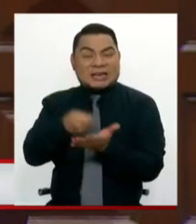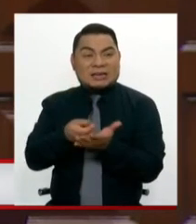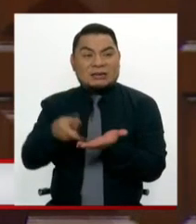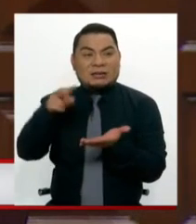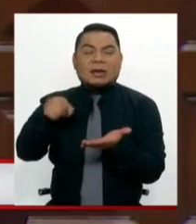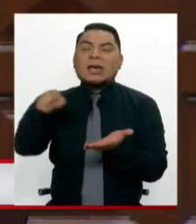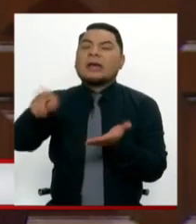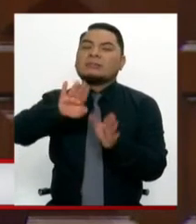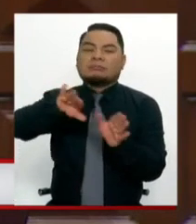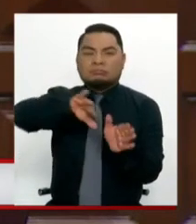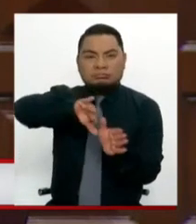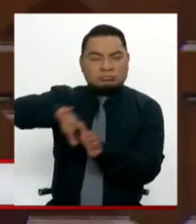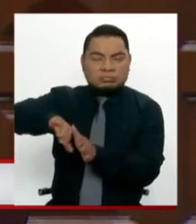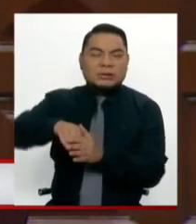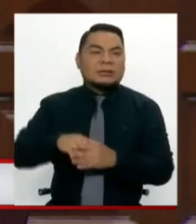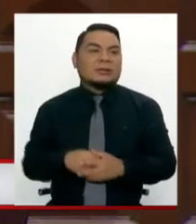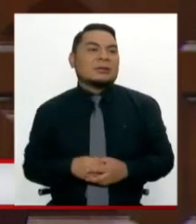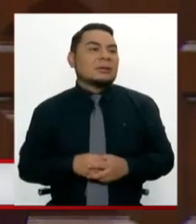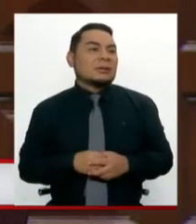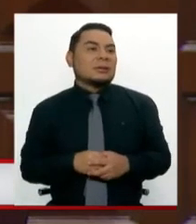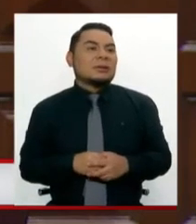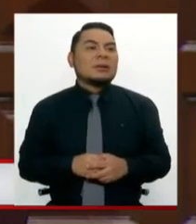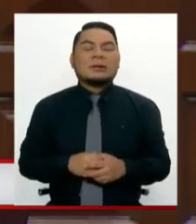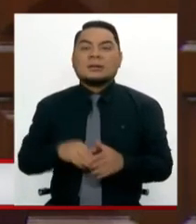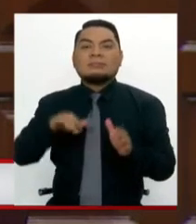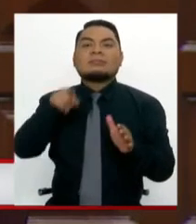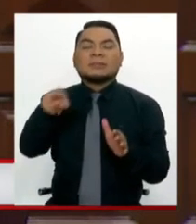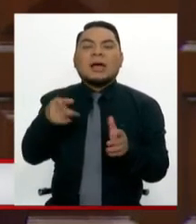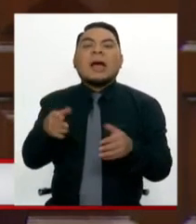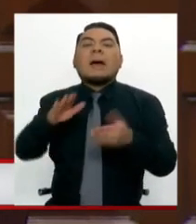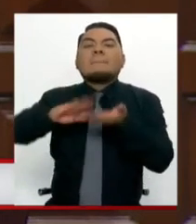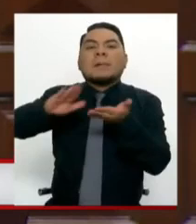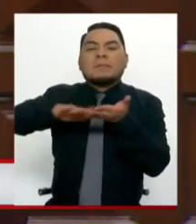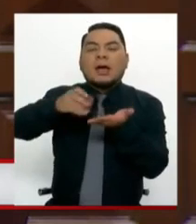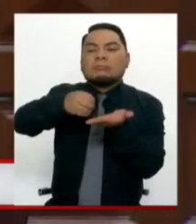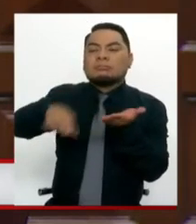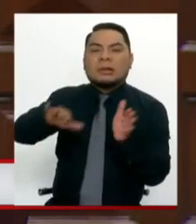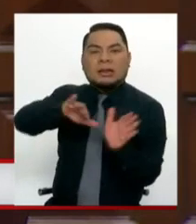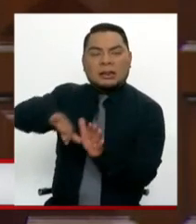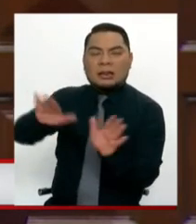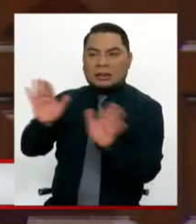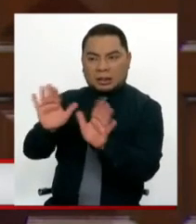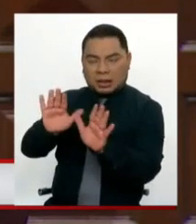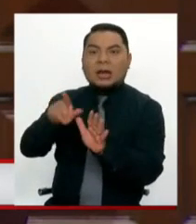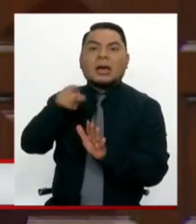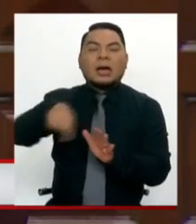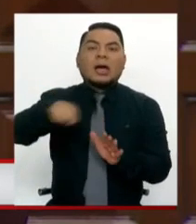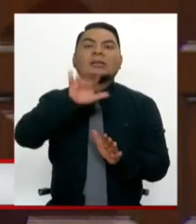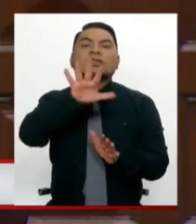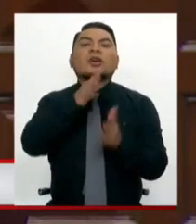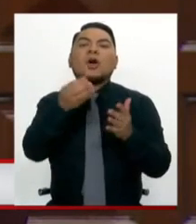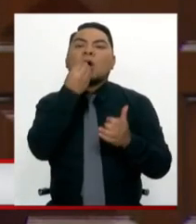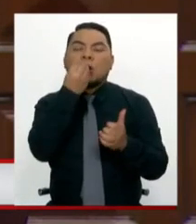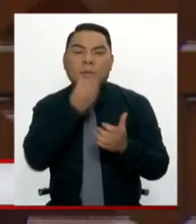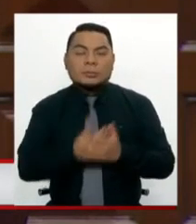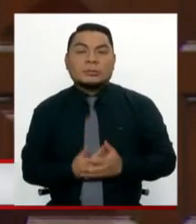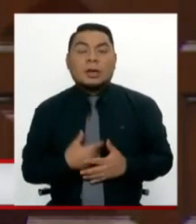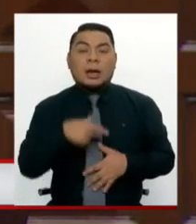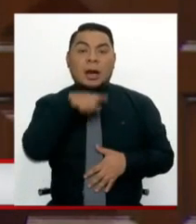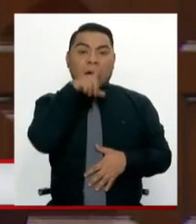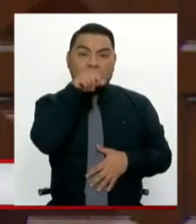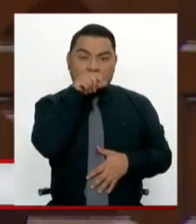se exoneró temporalmente del impuesto general a las ventas a 5 productos, como son el